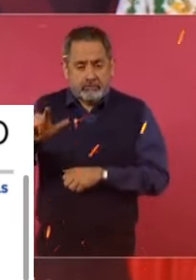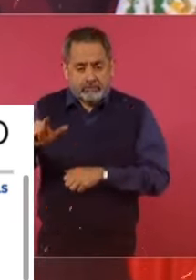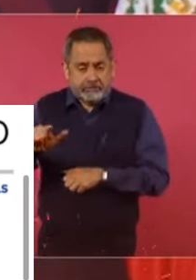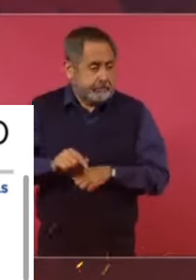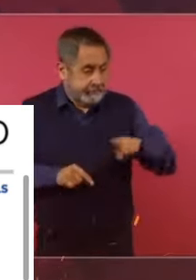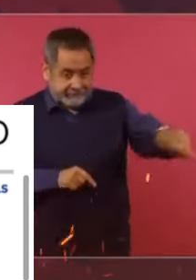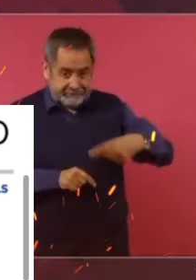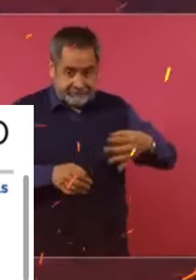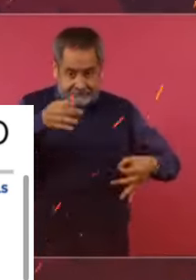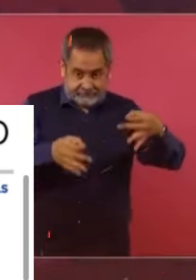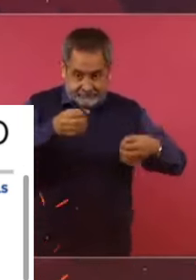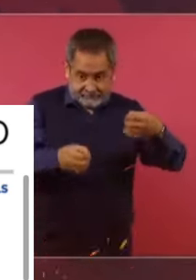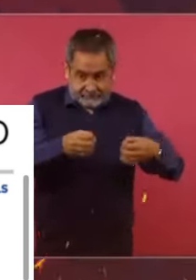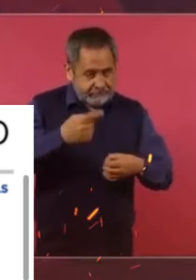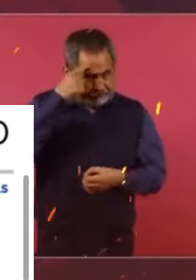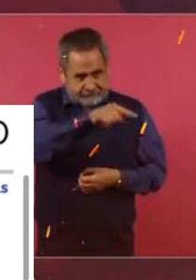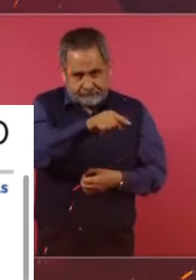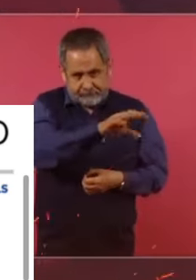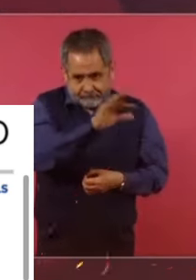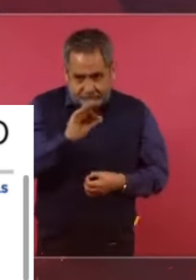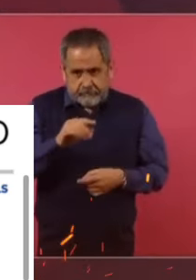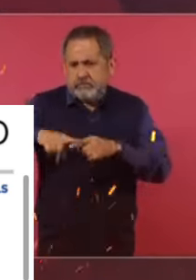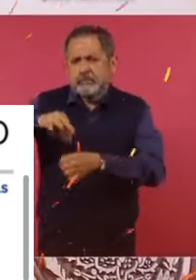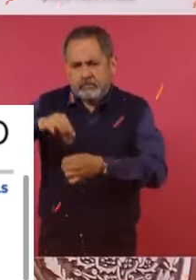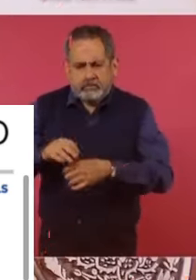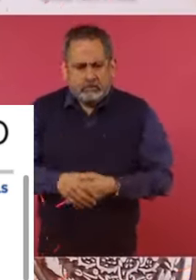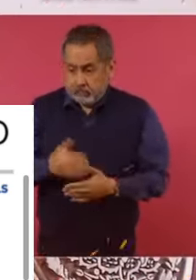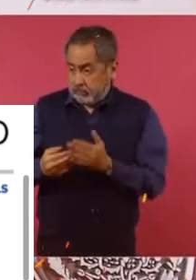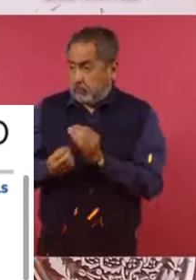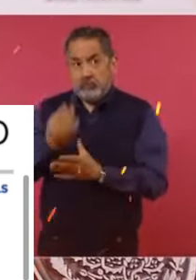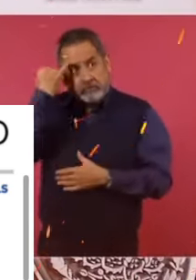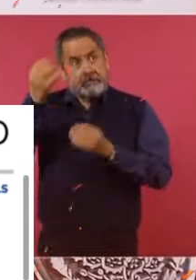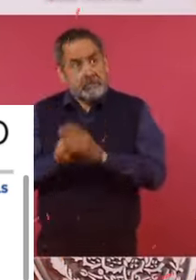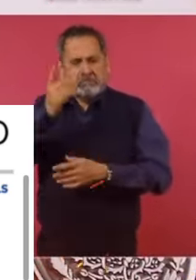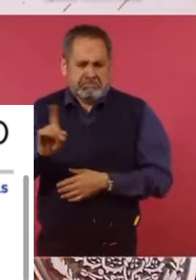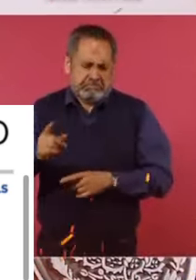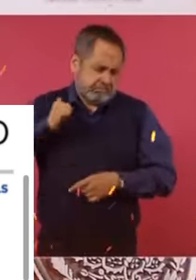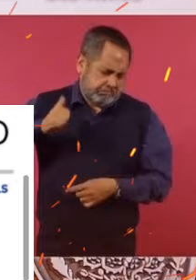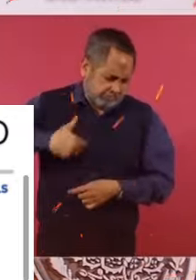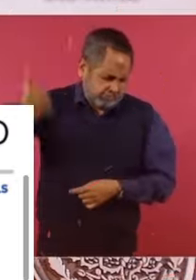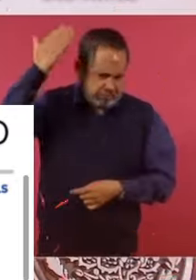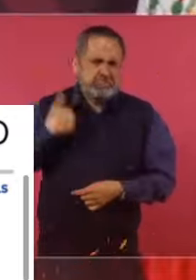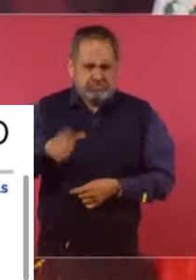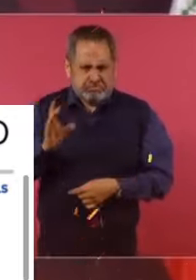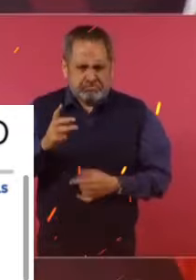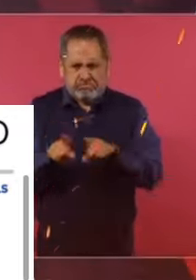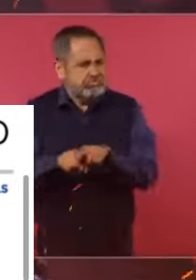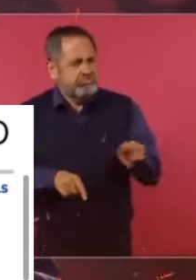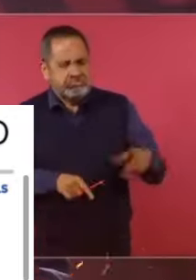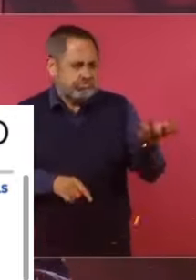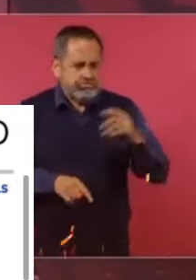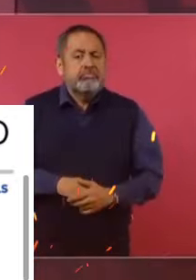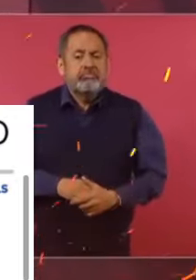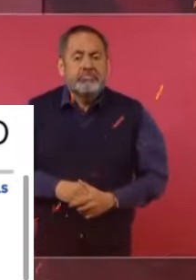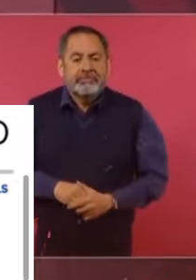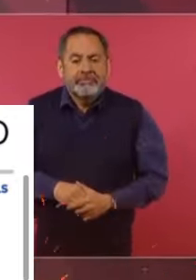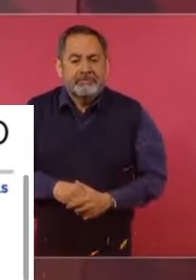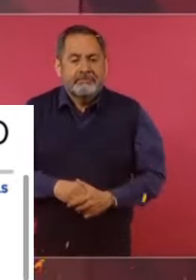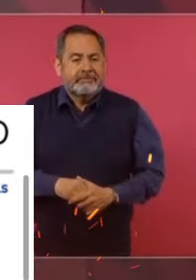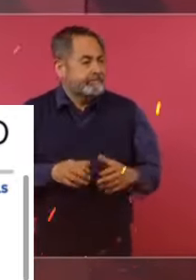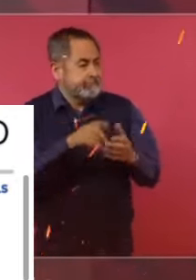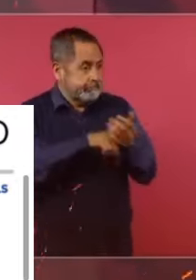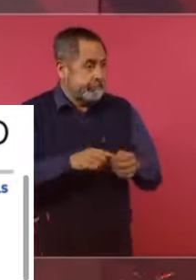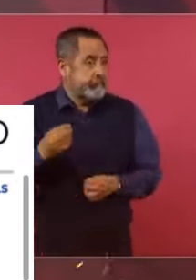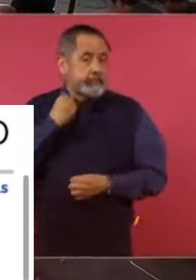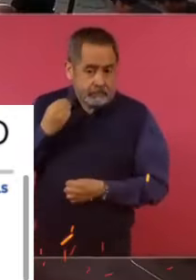se elegían a los magistrados. Porque esto no es nuevo en México. Se tenía que tener pues una